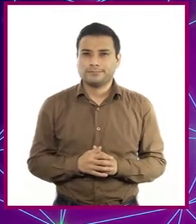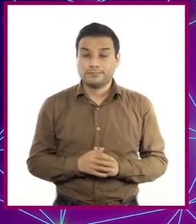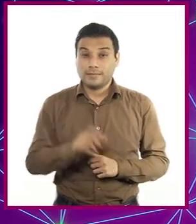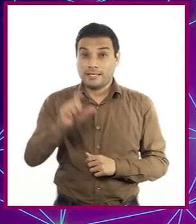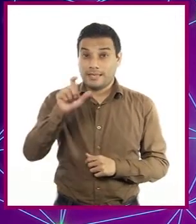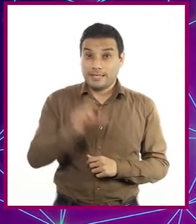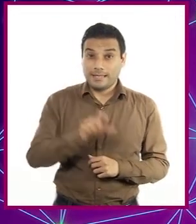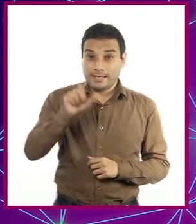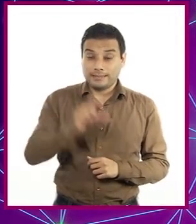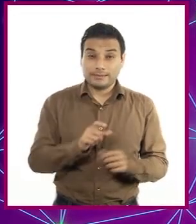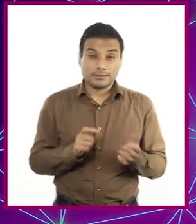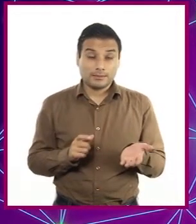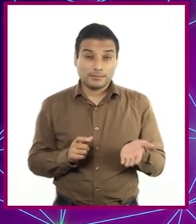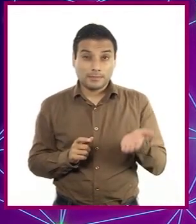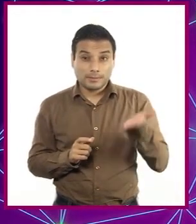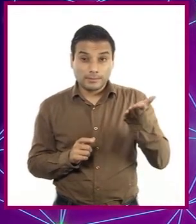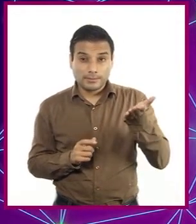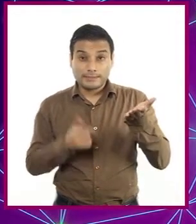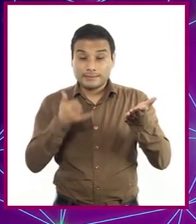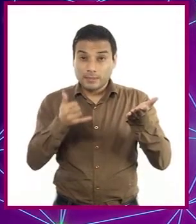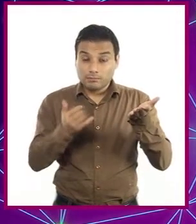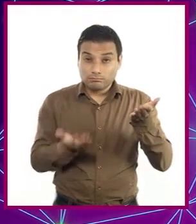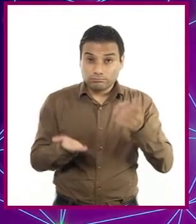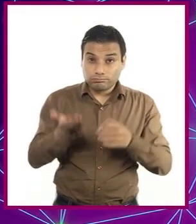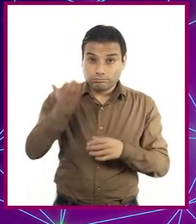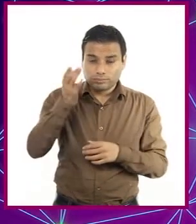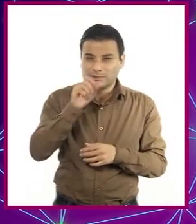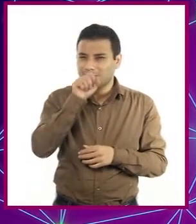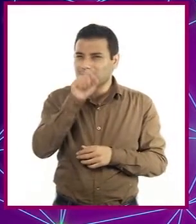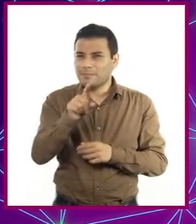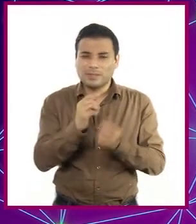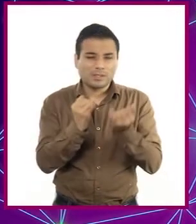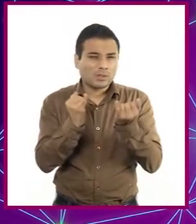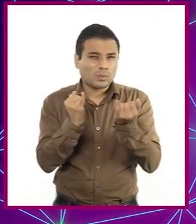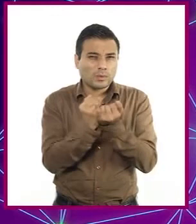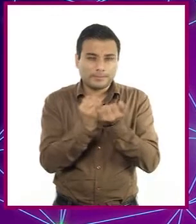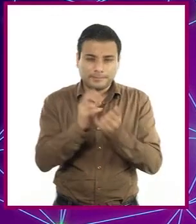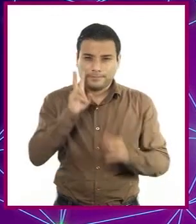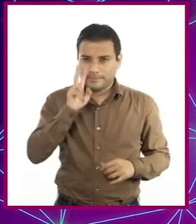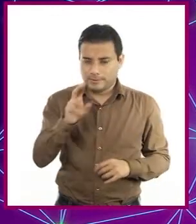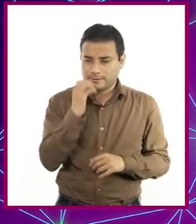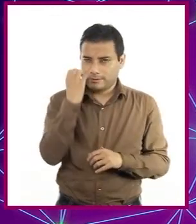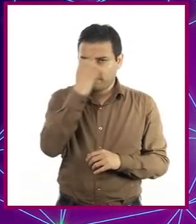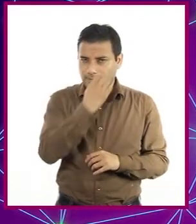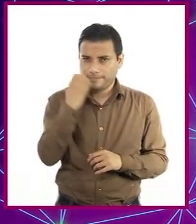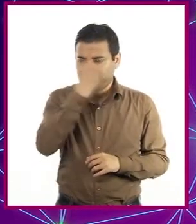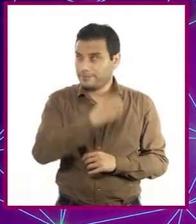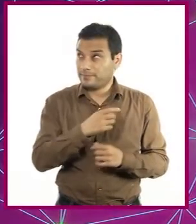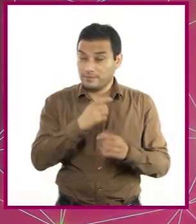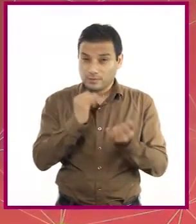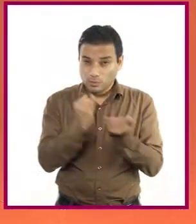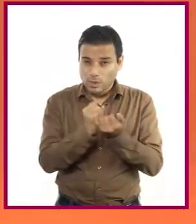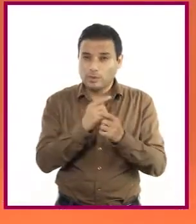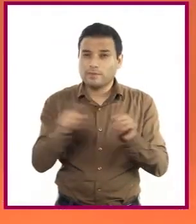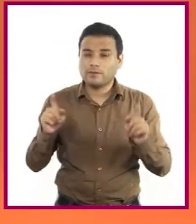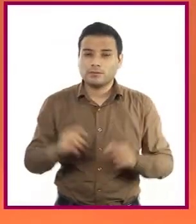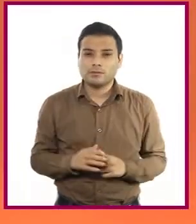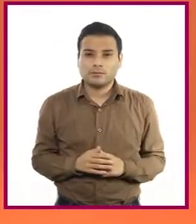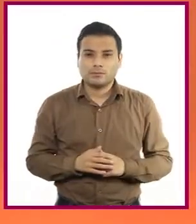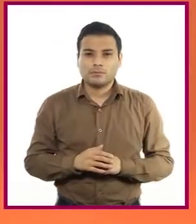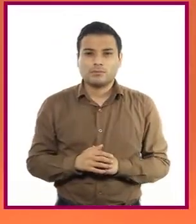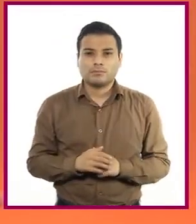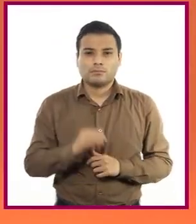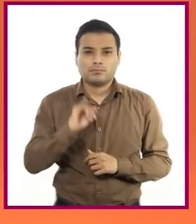X y un incremento en Y. Para la siguiente coordenada, ¿se observa la misma diferencia? Sí, maestra